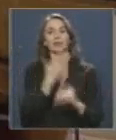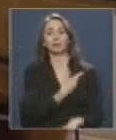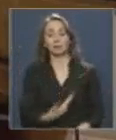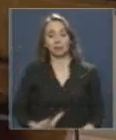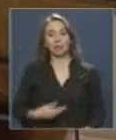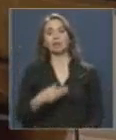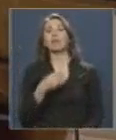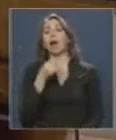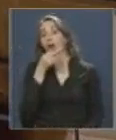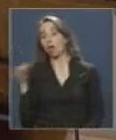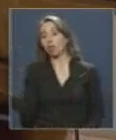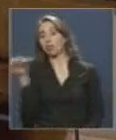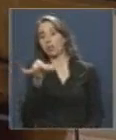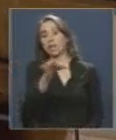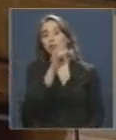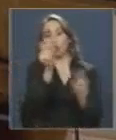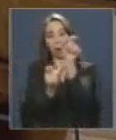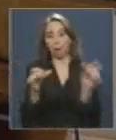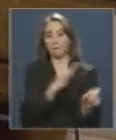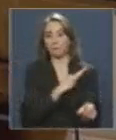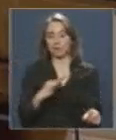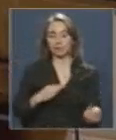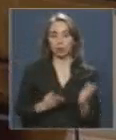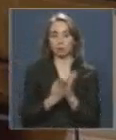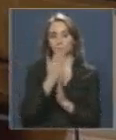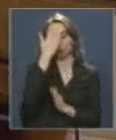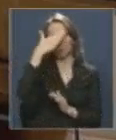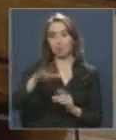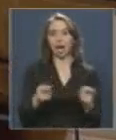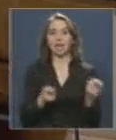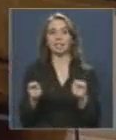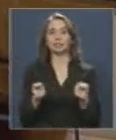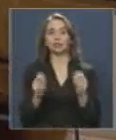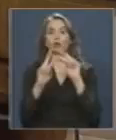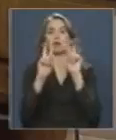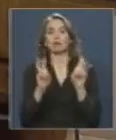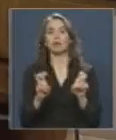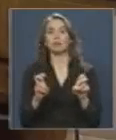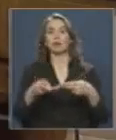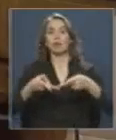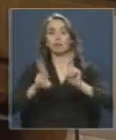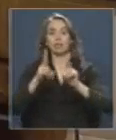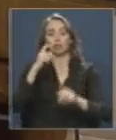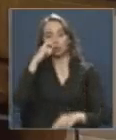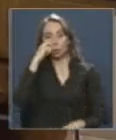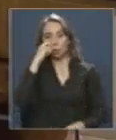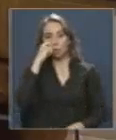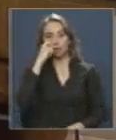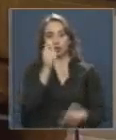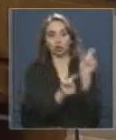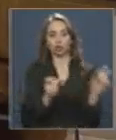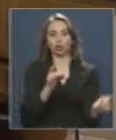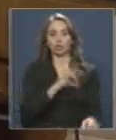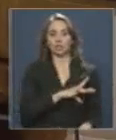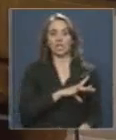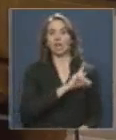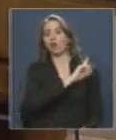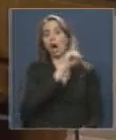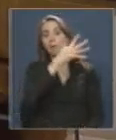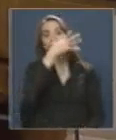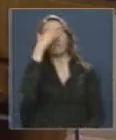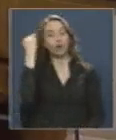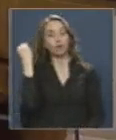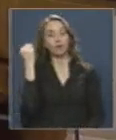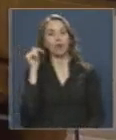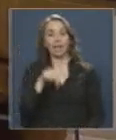ministros, inició pésimo su gestión en materia de derechos humanos. No olvidarán los chilenos jamás